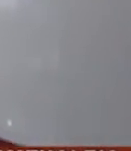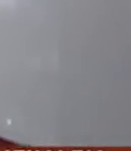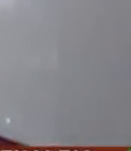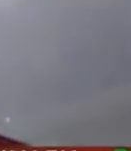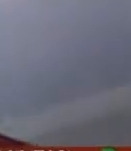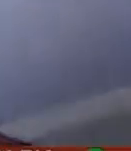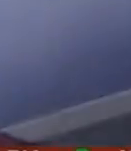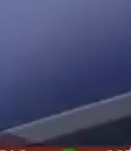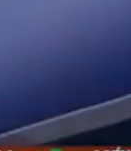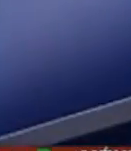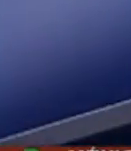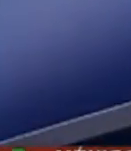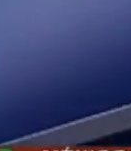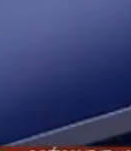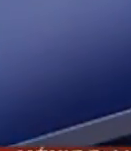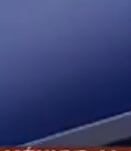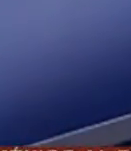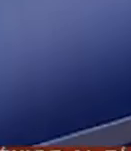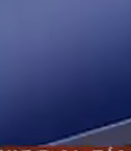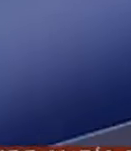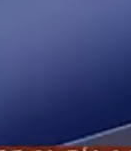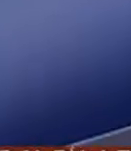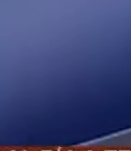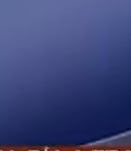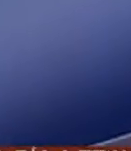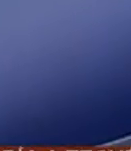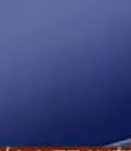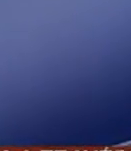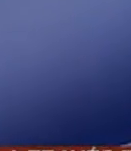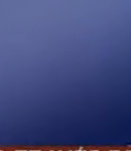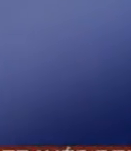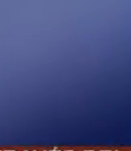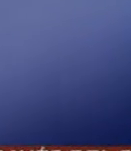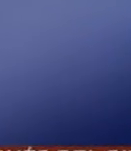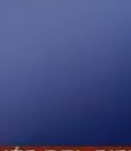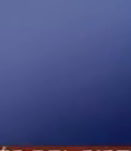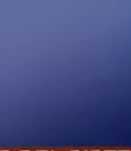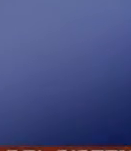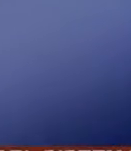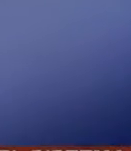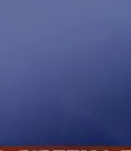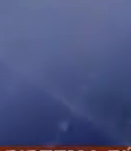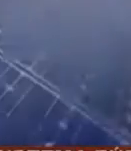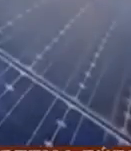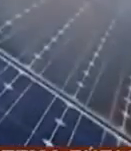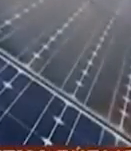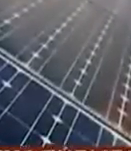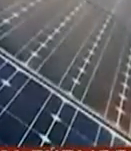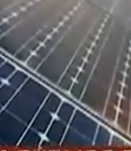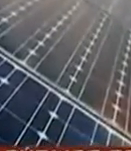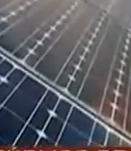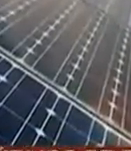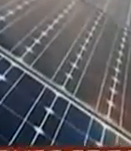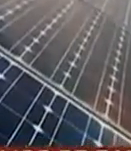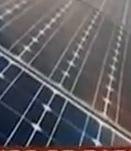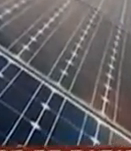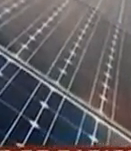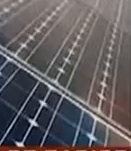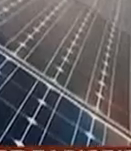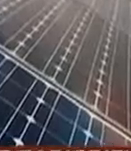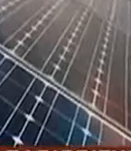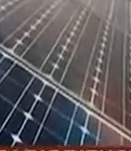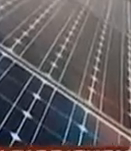de Tesla, Elon Musk, que también es un empresario espacial, aquí lo hemos mencionado mucho, con SpaceX, planea hacer la compra